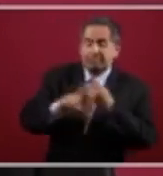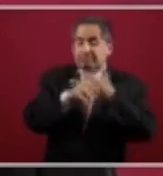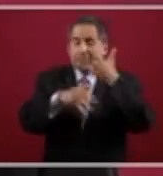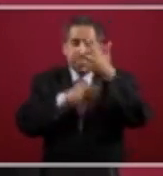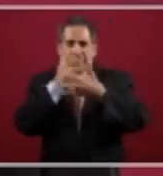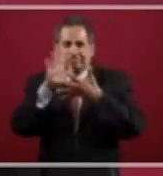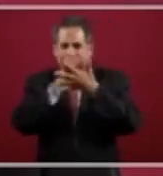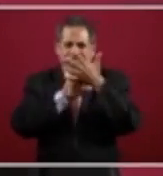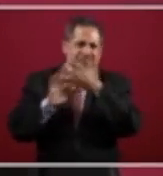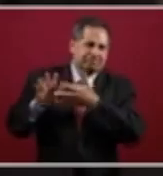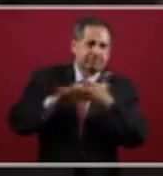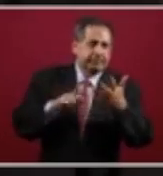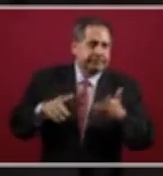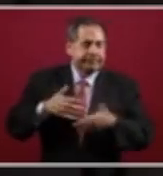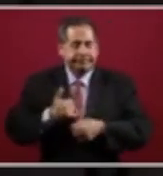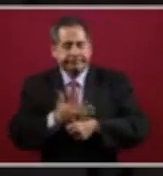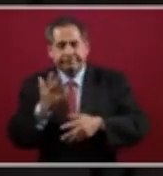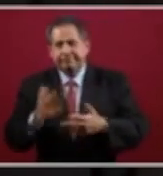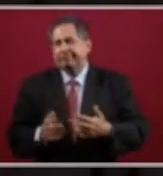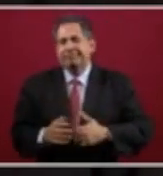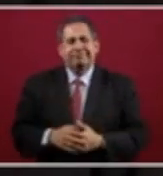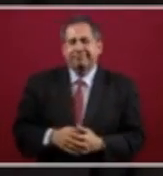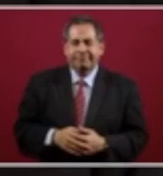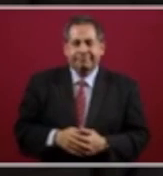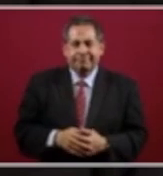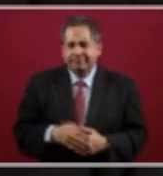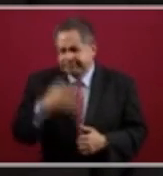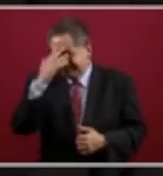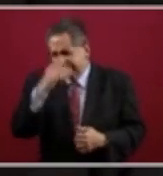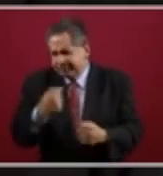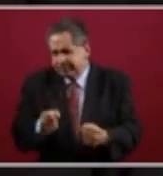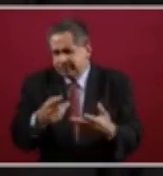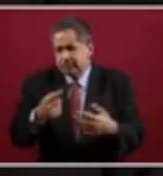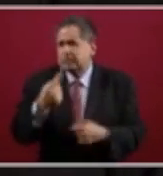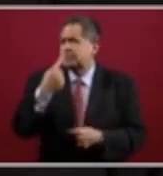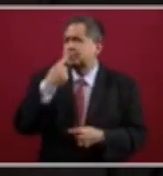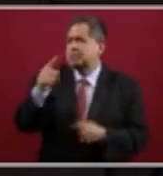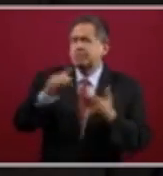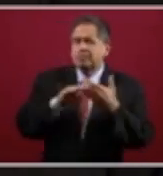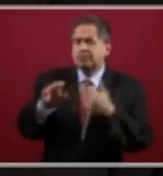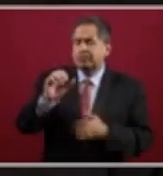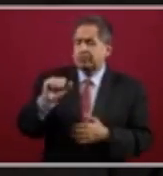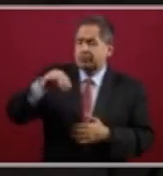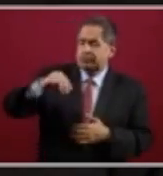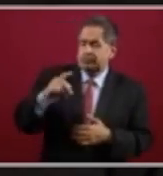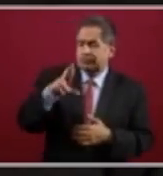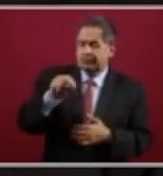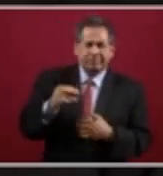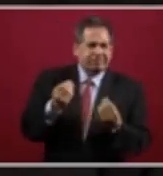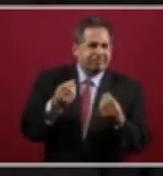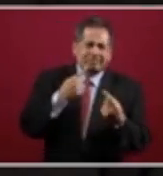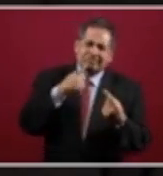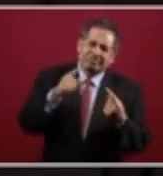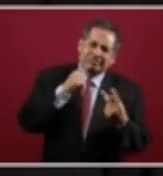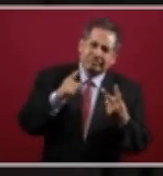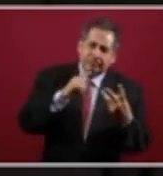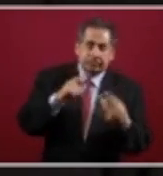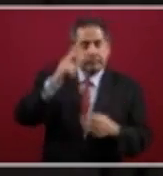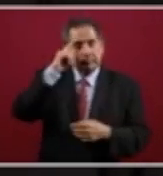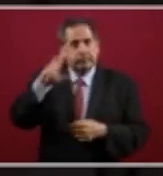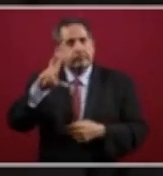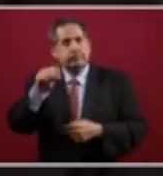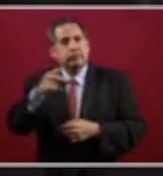nuestro trabajo. ¿Saben cuántos amparos se han acumulado para que no se